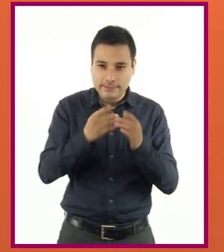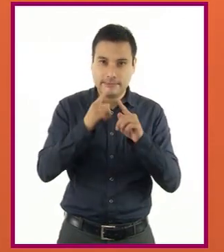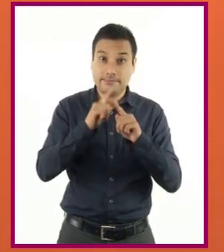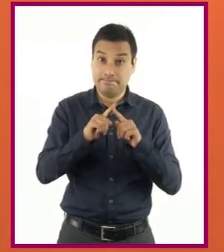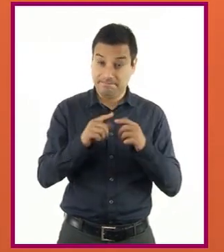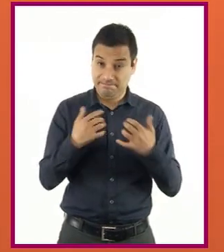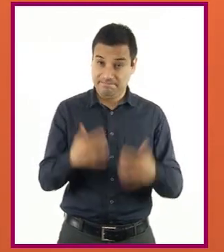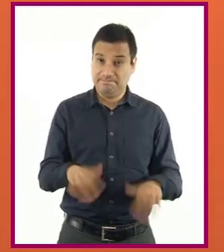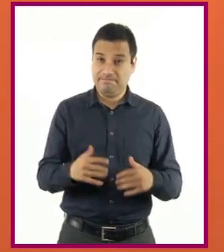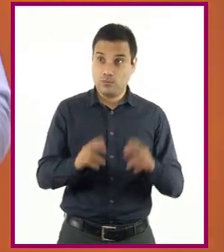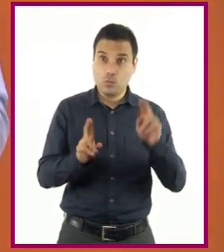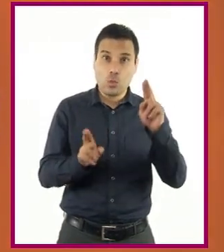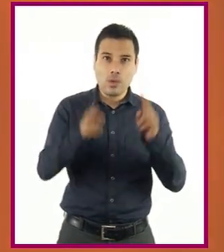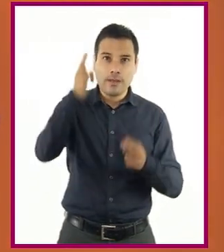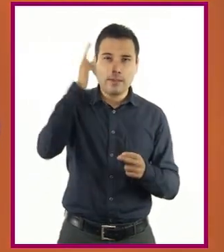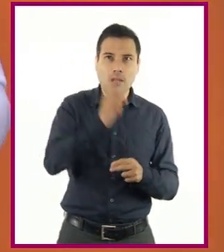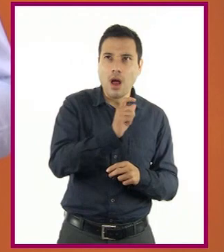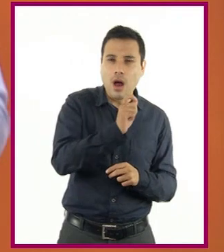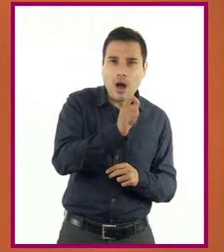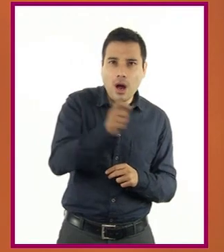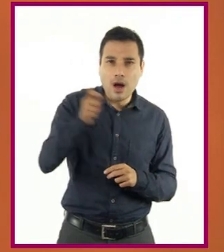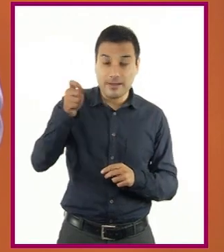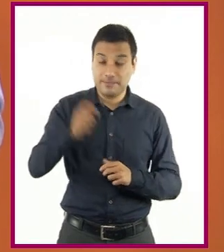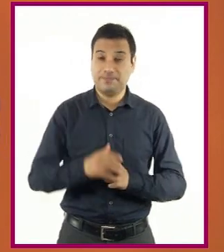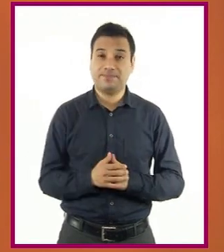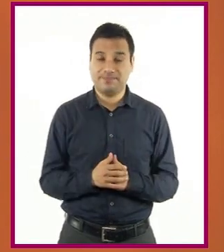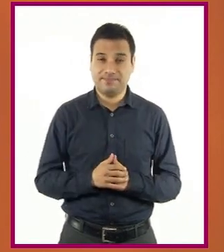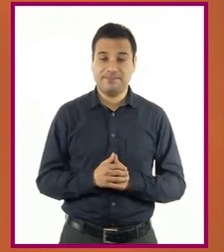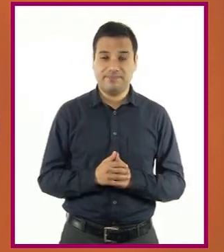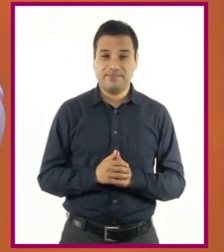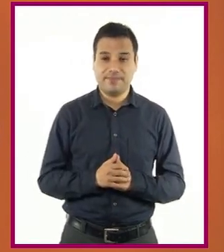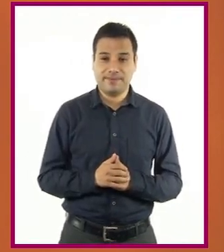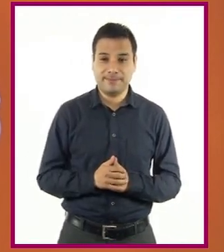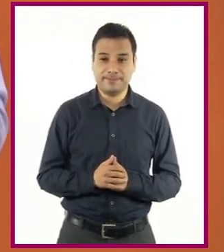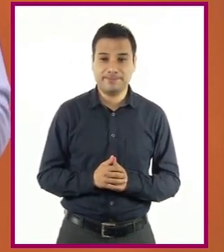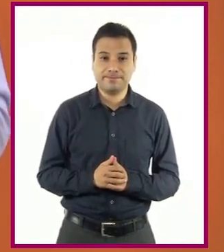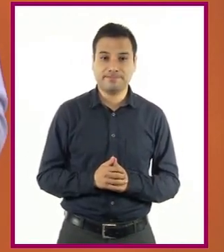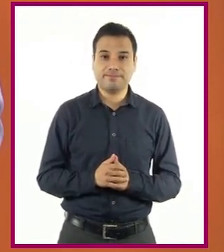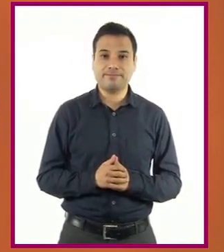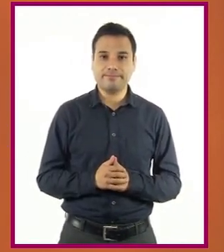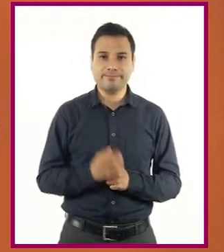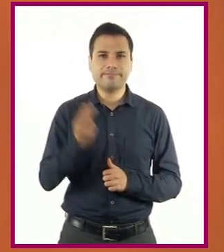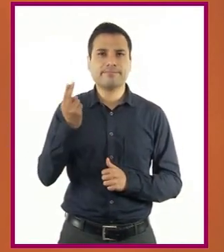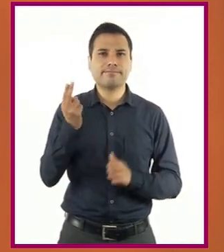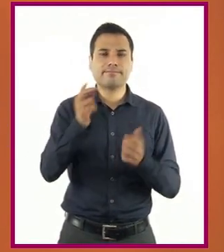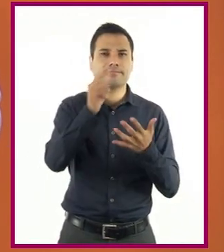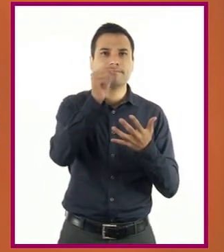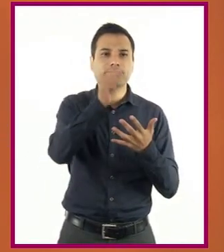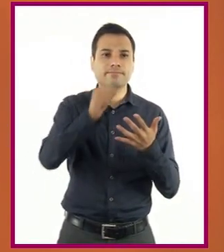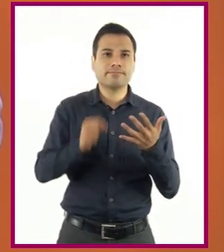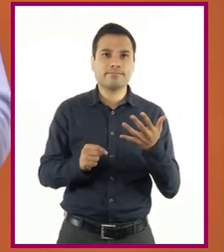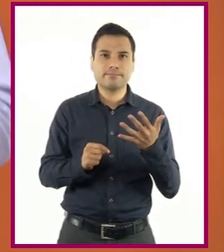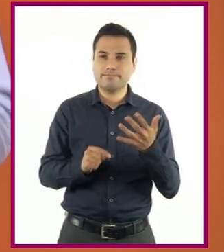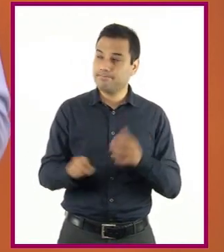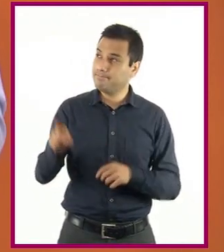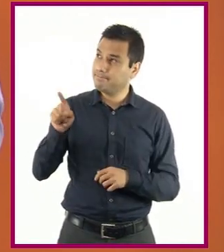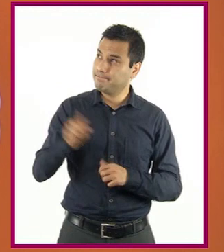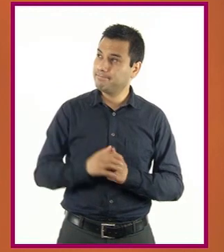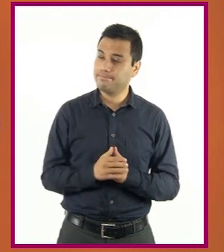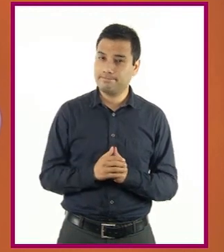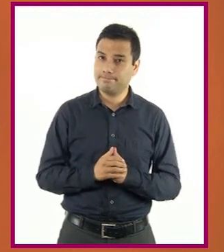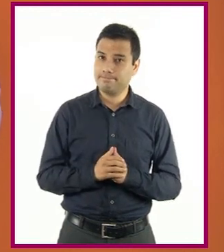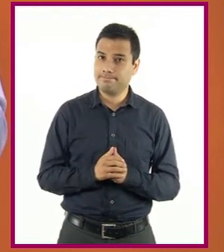manera de entender el universo. Muy bien, como siempre, es importante que tengan a la mano su cuaderno, lápiz o